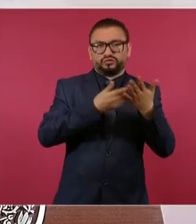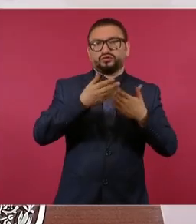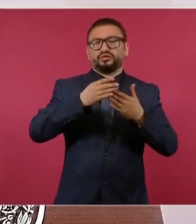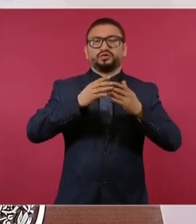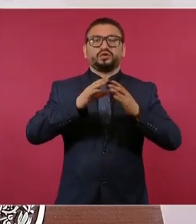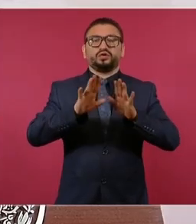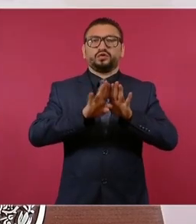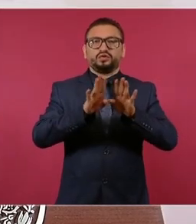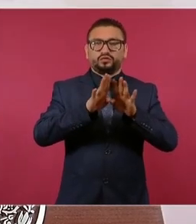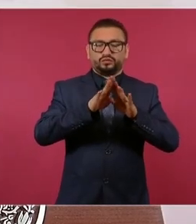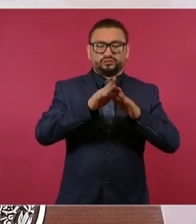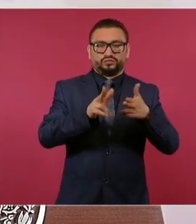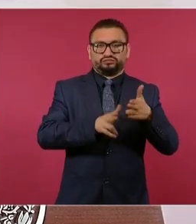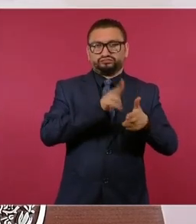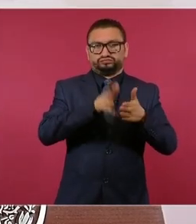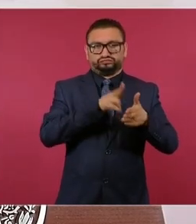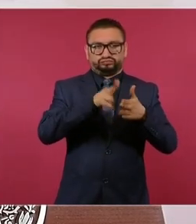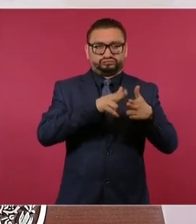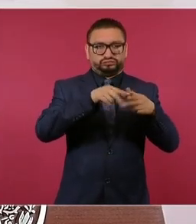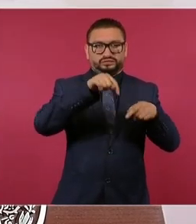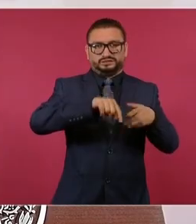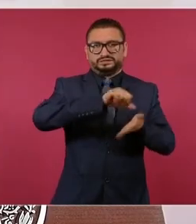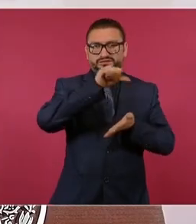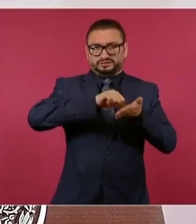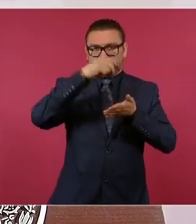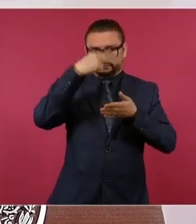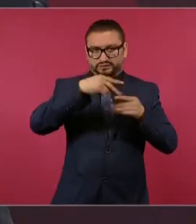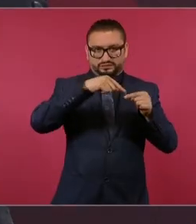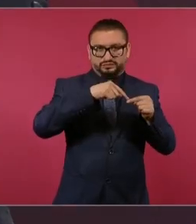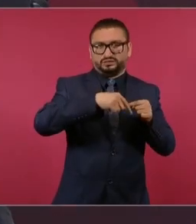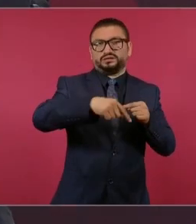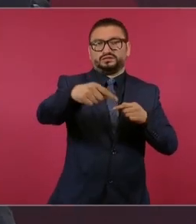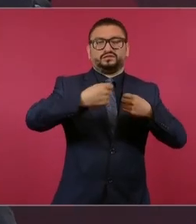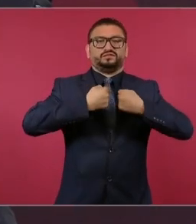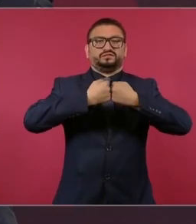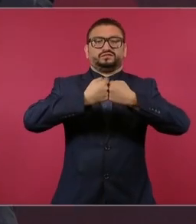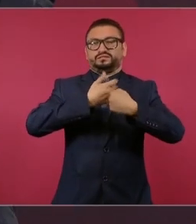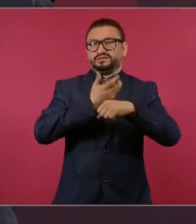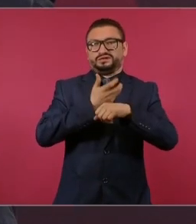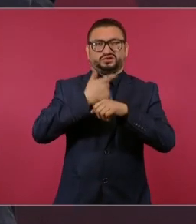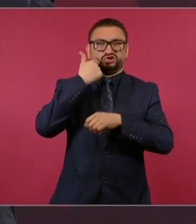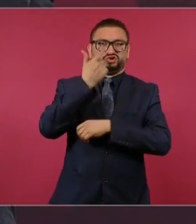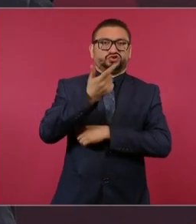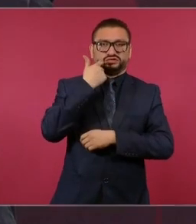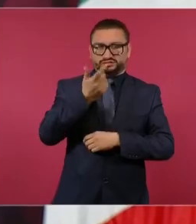por ferrocarril del centro de México con la frontera de Estados Unidos.